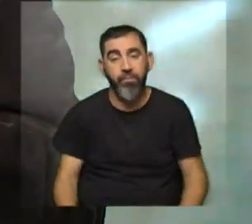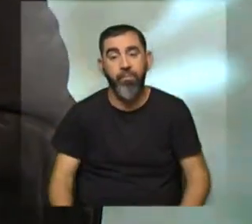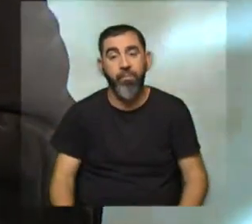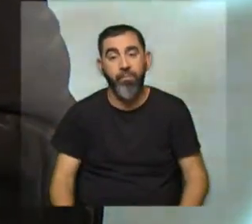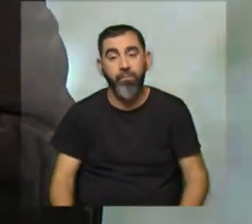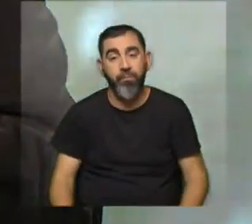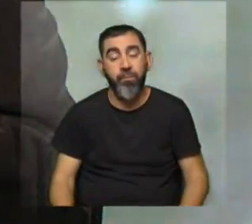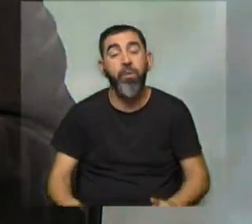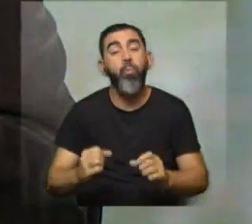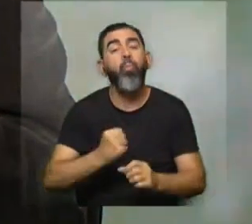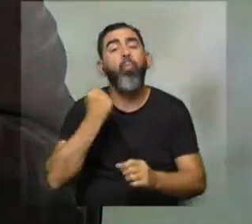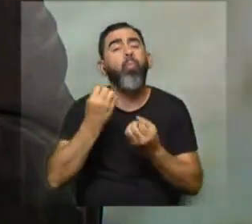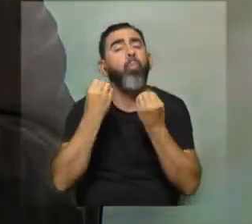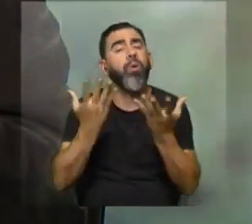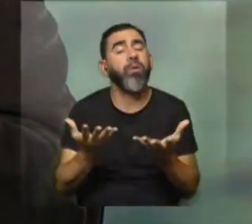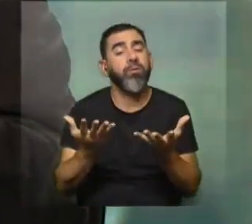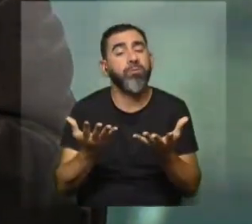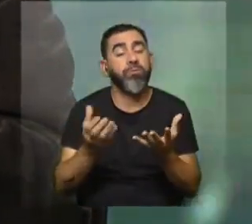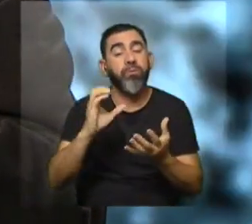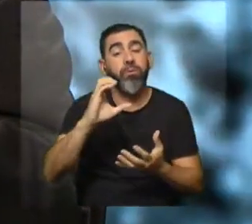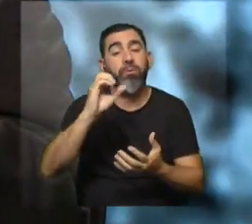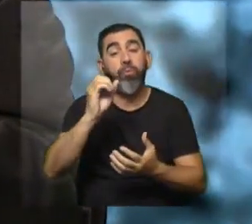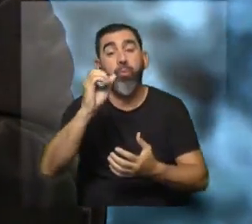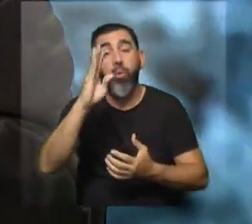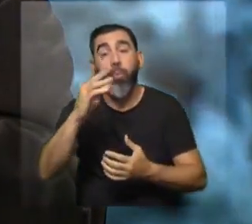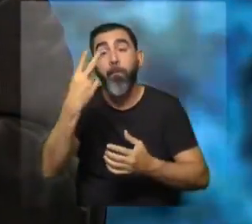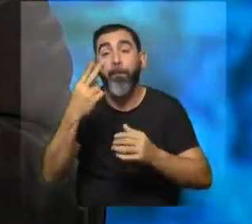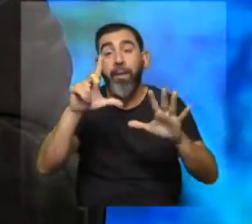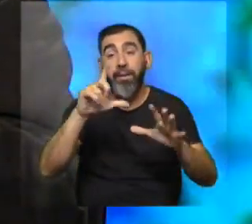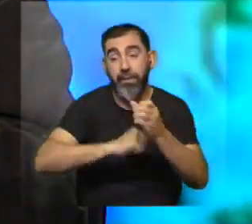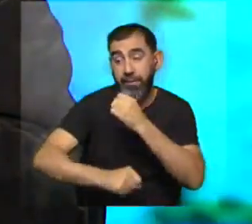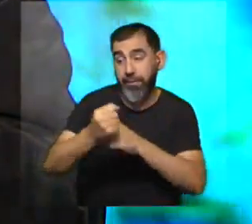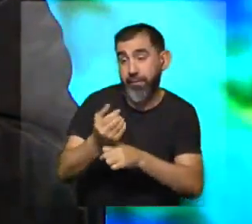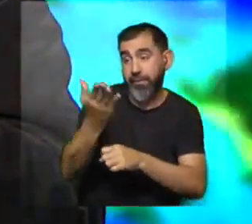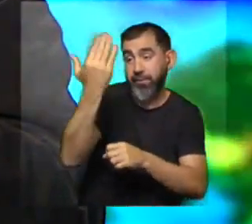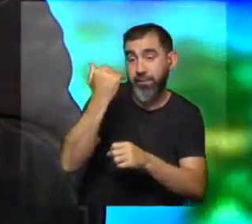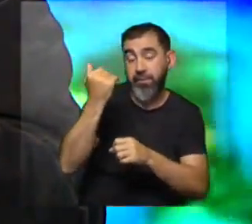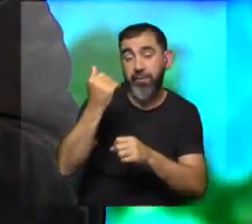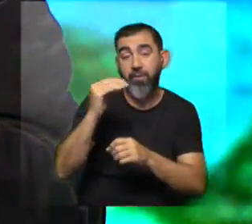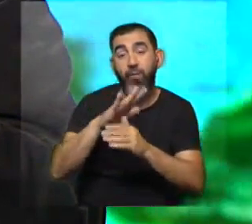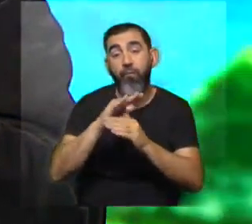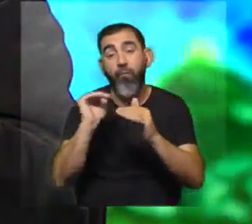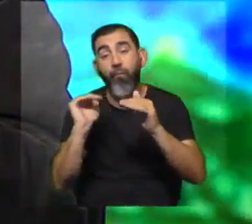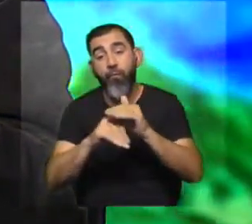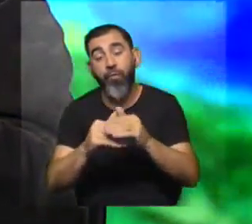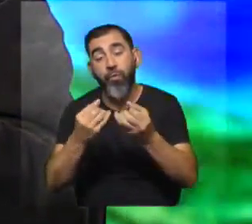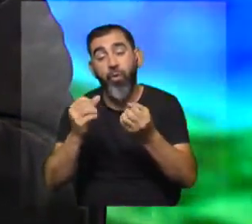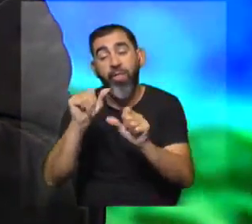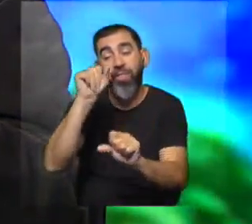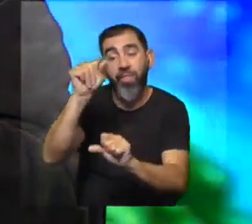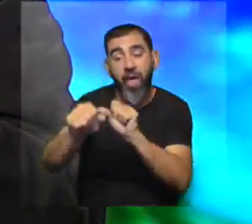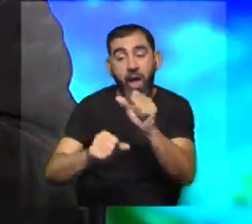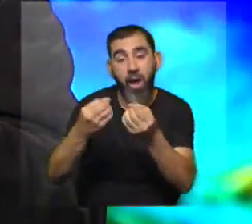es muy importante, ¿por qué además? Porque en la COP27 se generó lo que se llama un fondo de pérdidas y de daños y